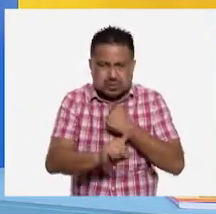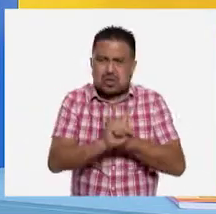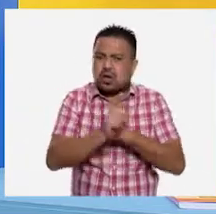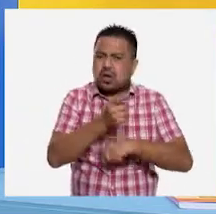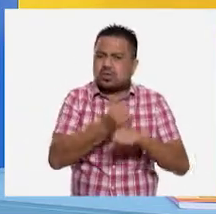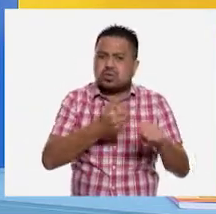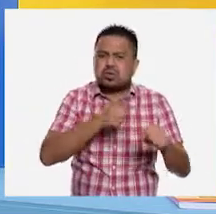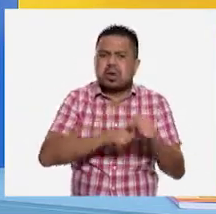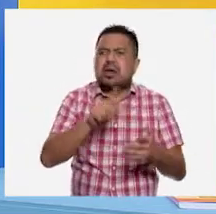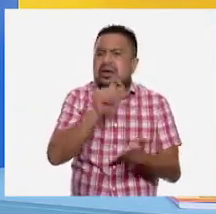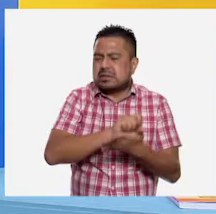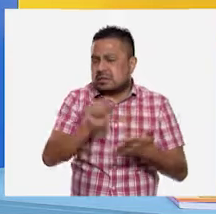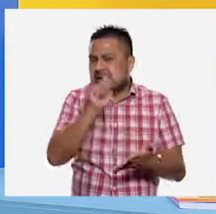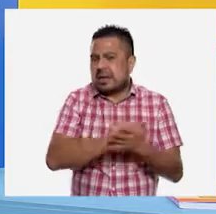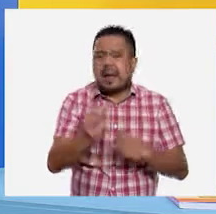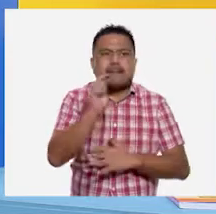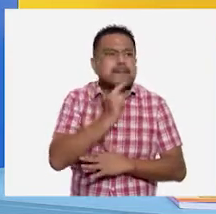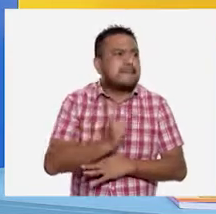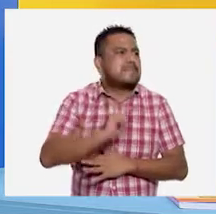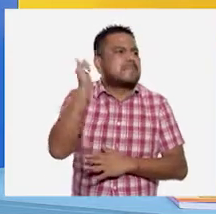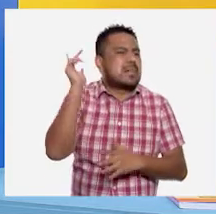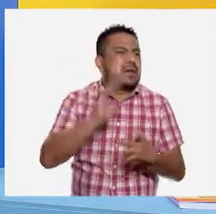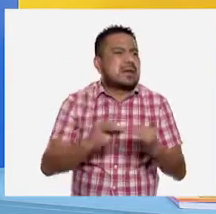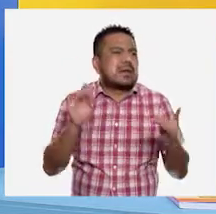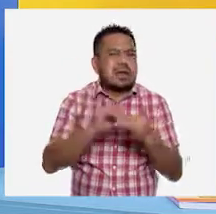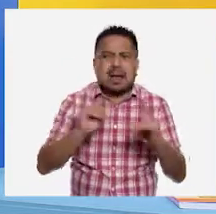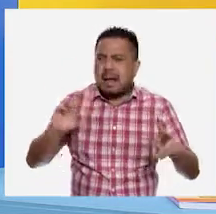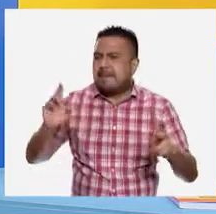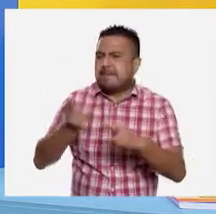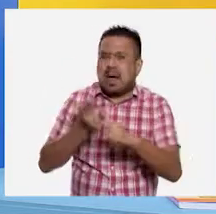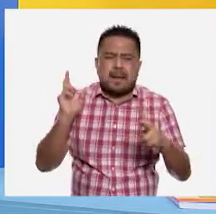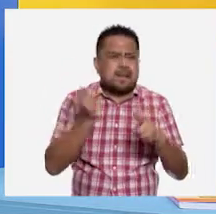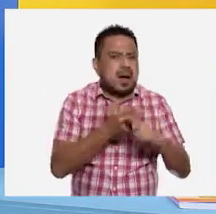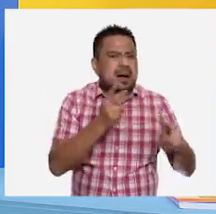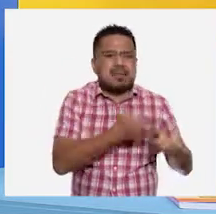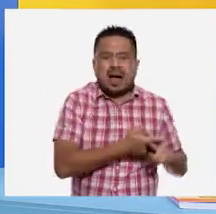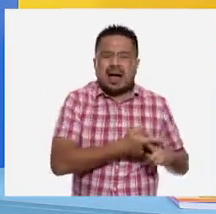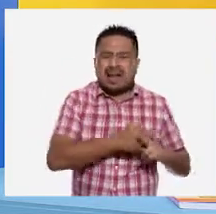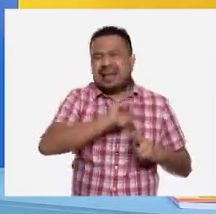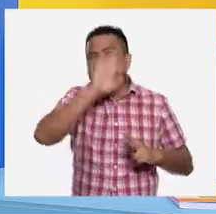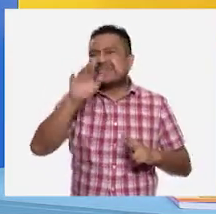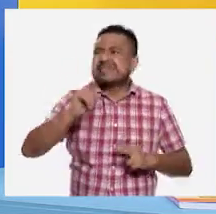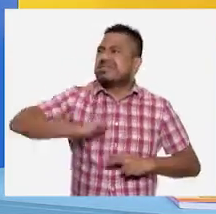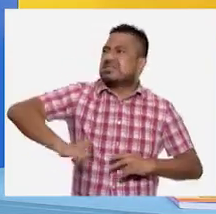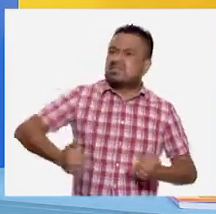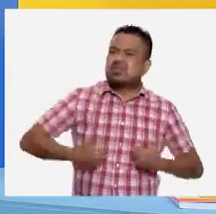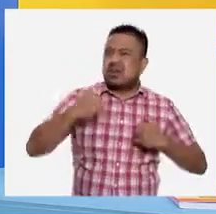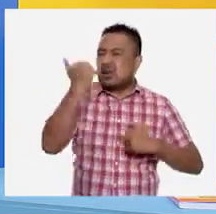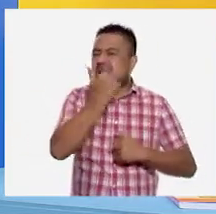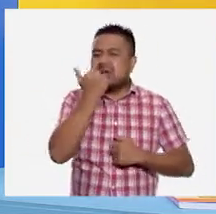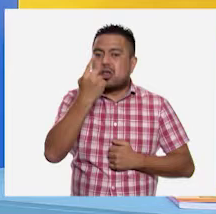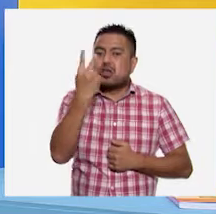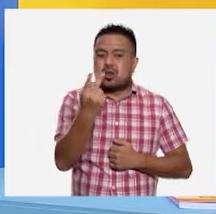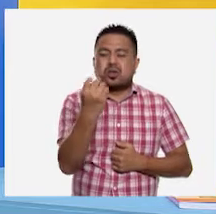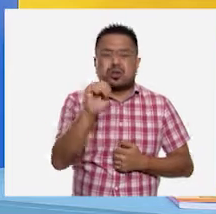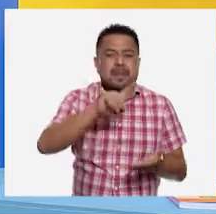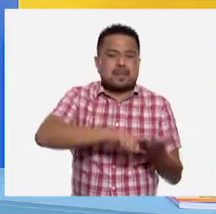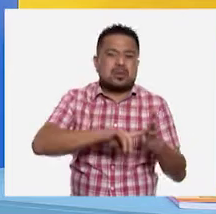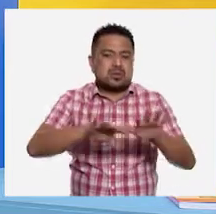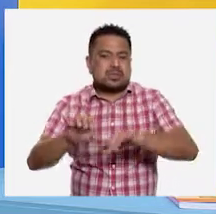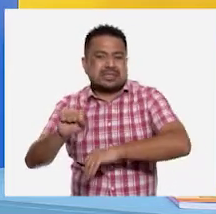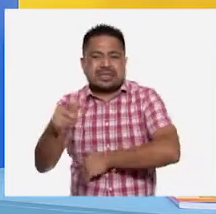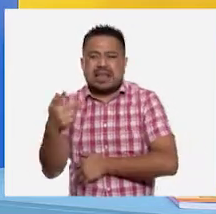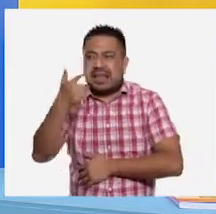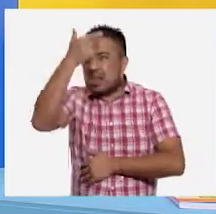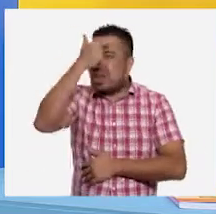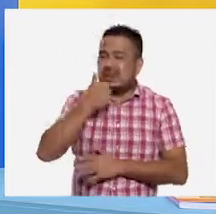y escribió una de las mejores crónicas de la matanza estudiantil del 2 de octubre de 1968, que se titula La noche